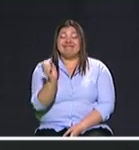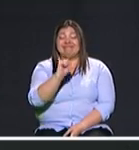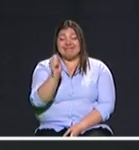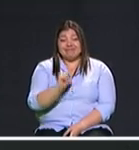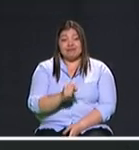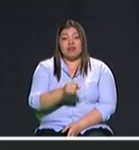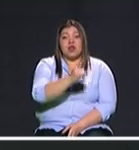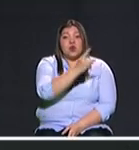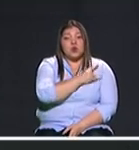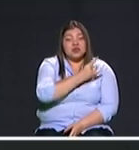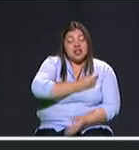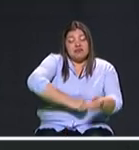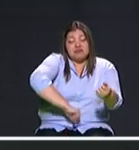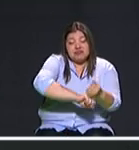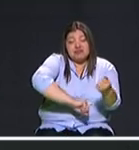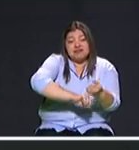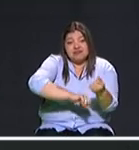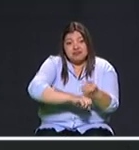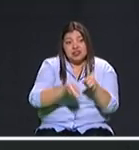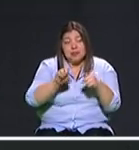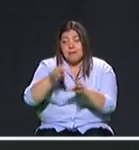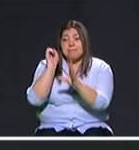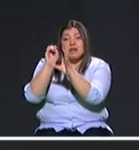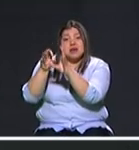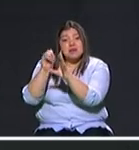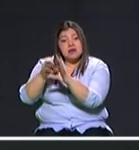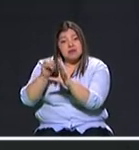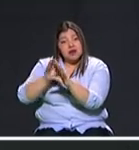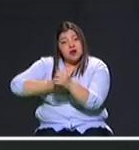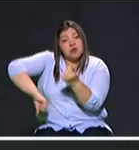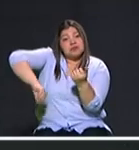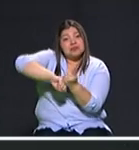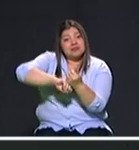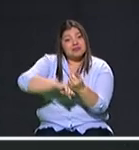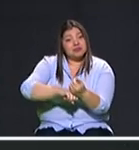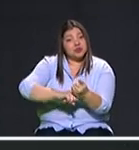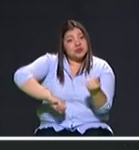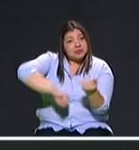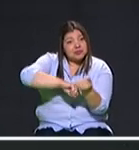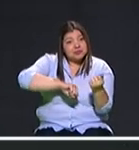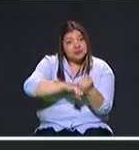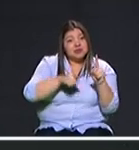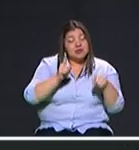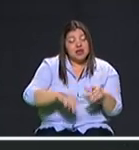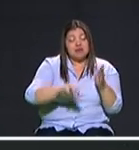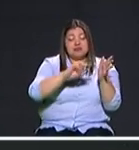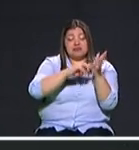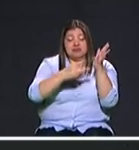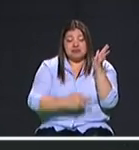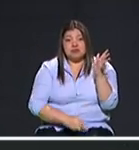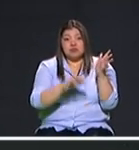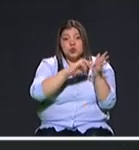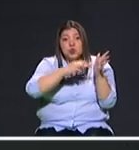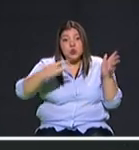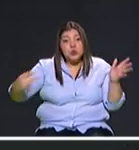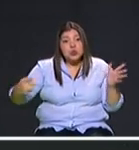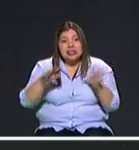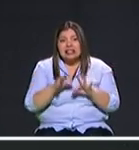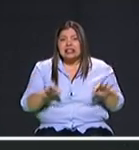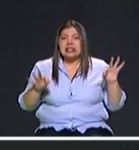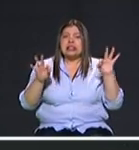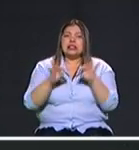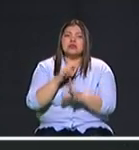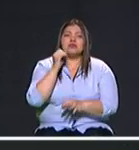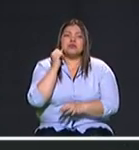todos los fondos para becas para educación superior también para educación técnica y tecnológica hay que optimizar todas las